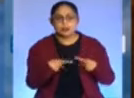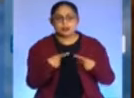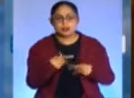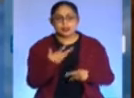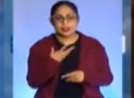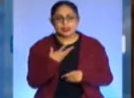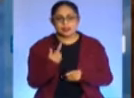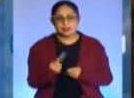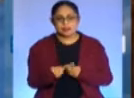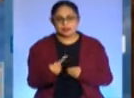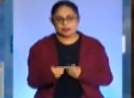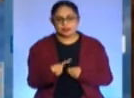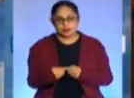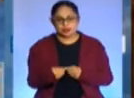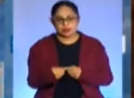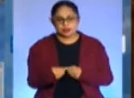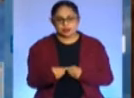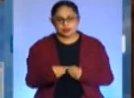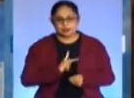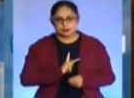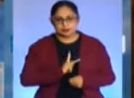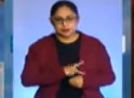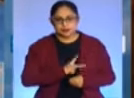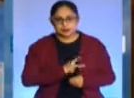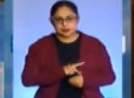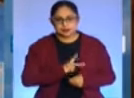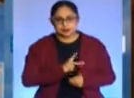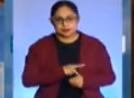viven con VIH,